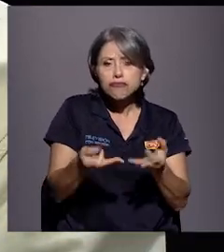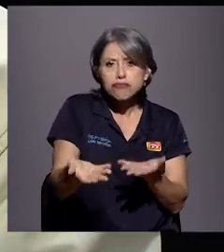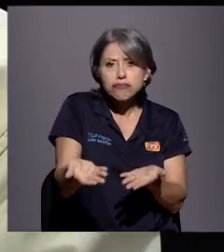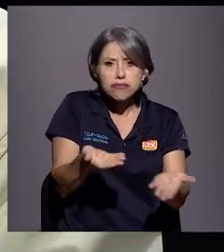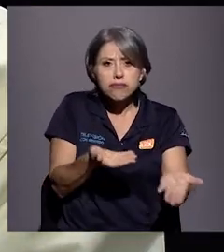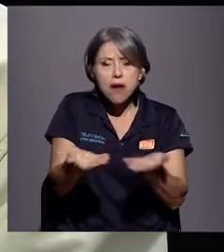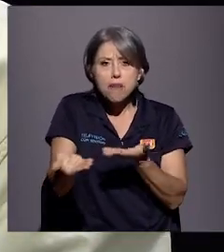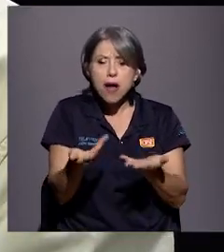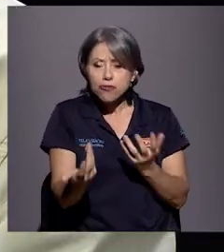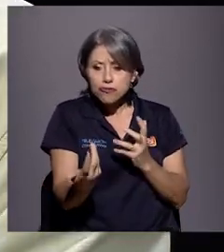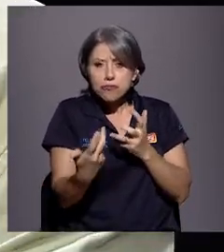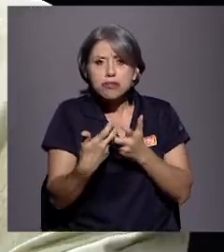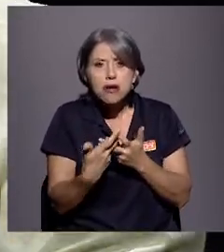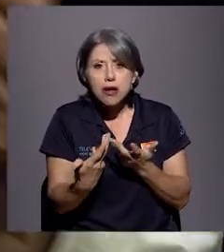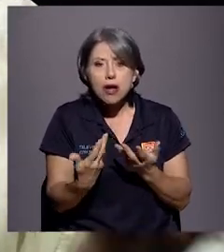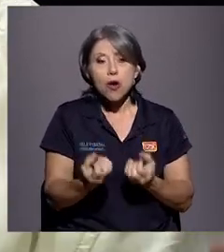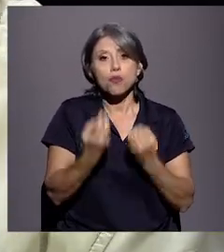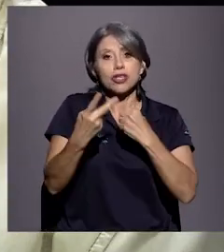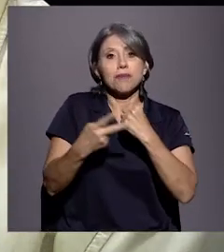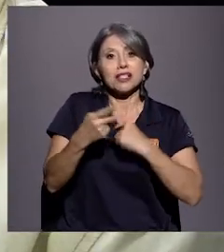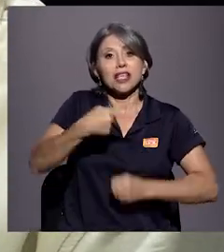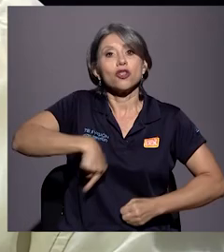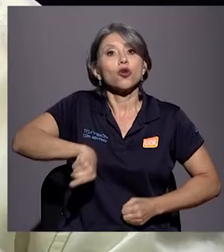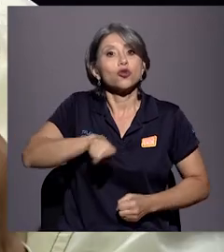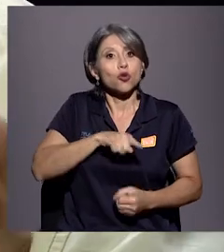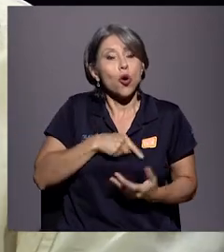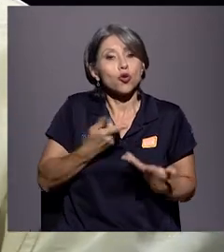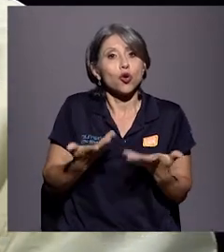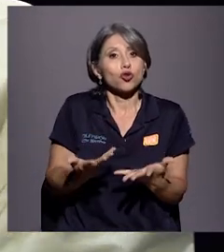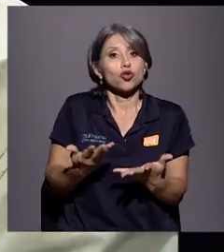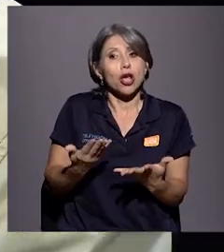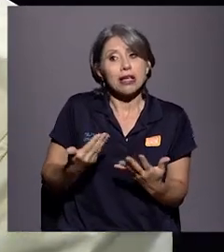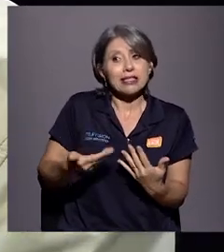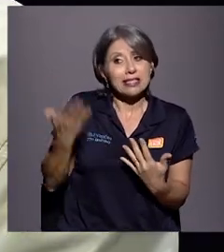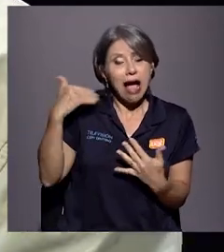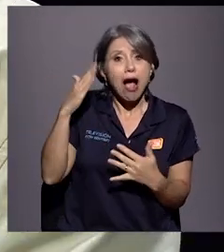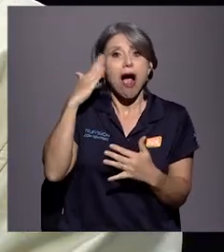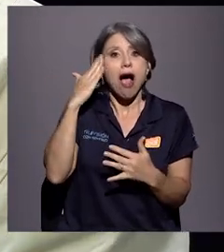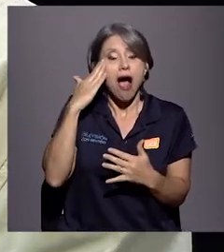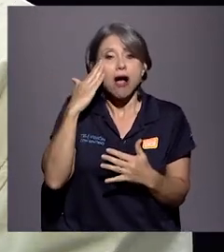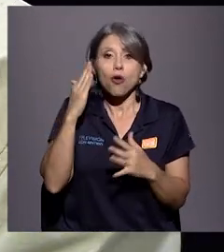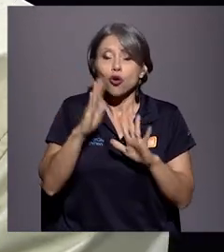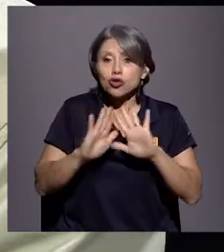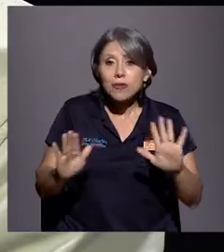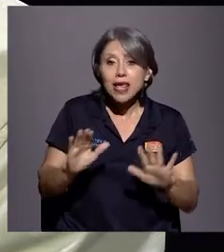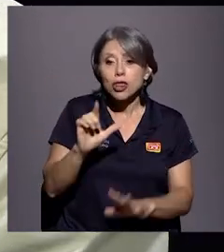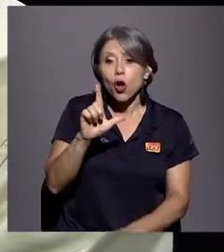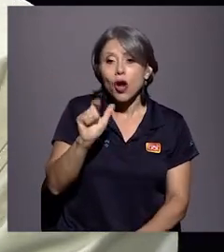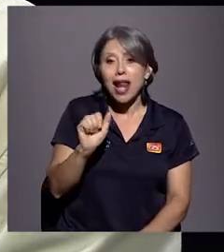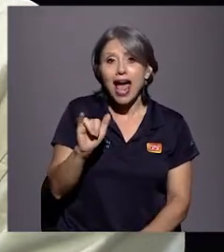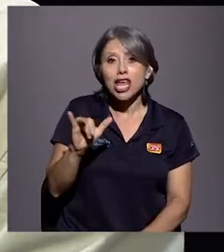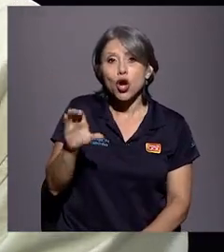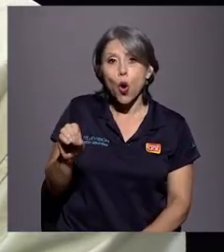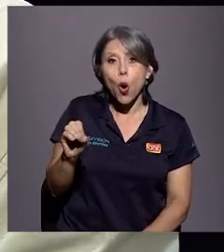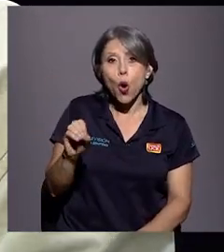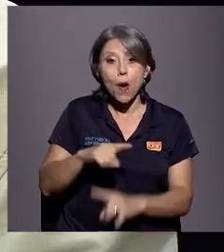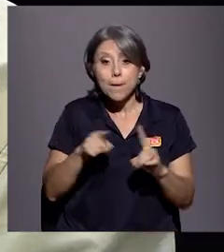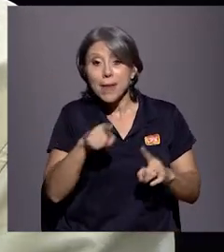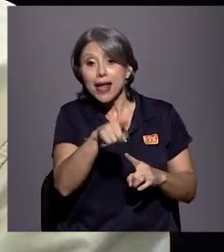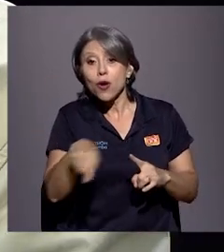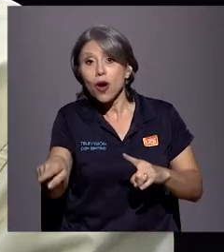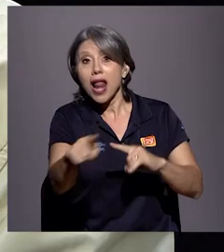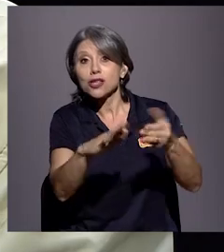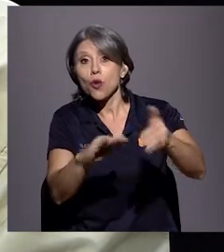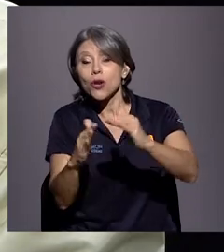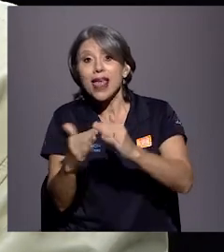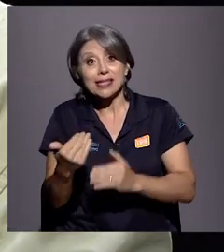cuales nos discordamos. Nosotros muchas veces fuimos criados en un conocimiento laico y las comunidades tienen realmente una